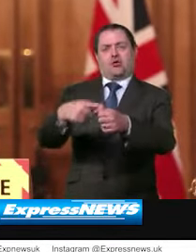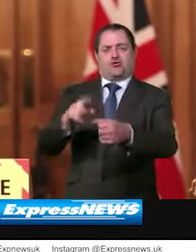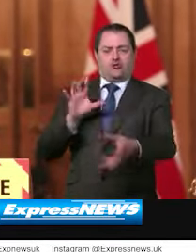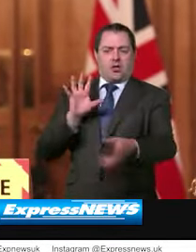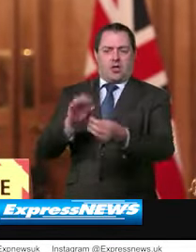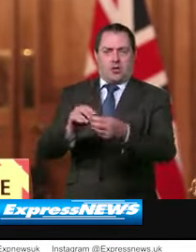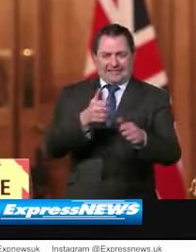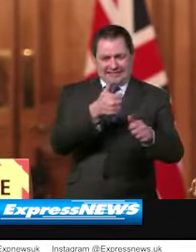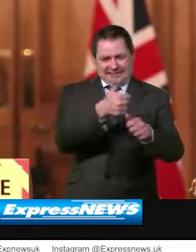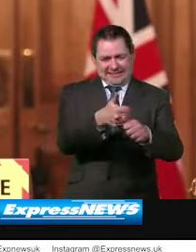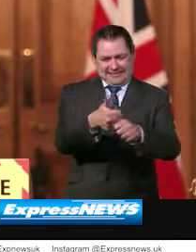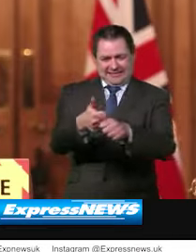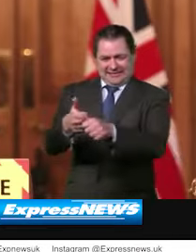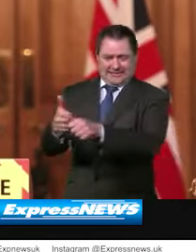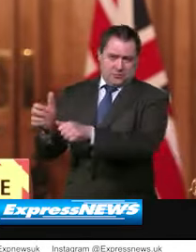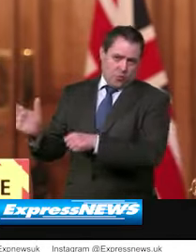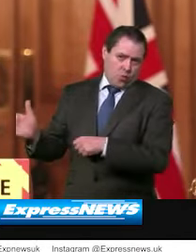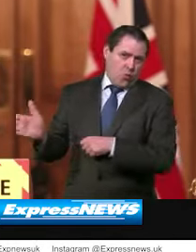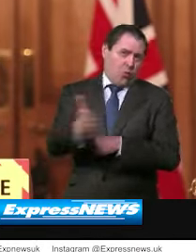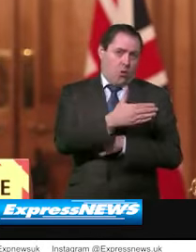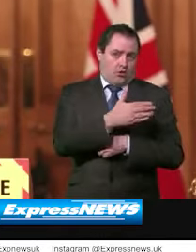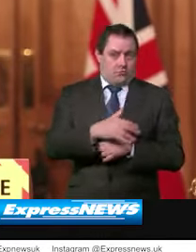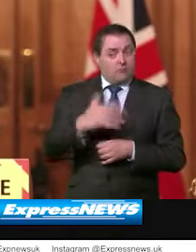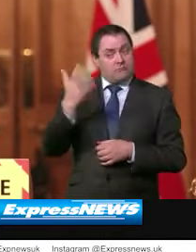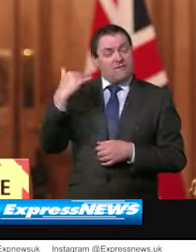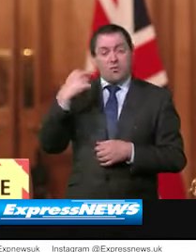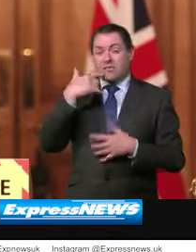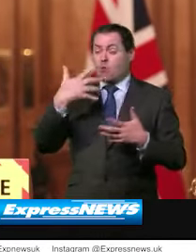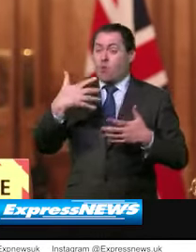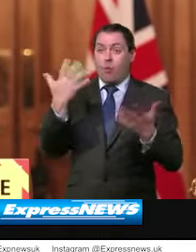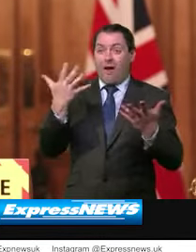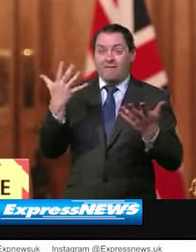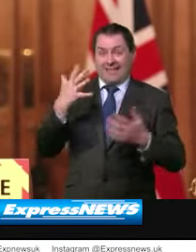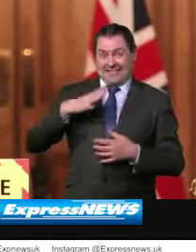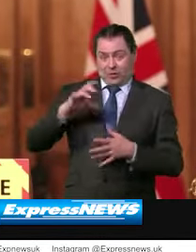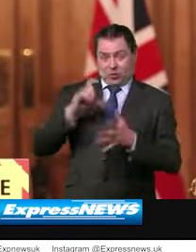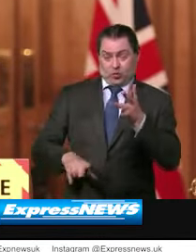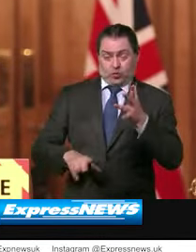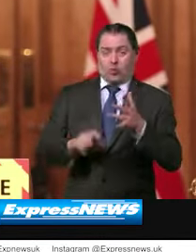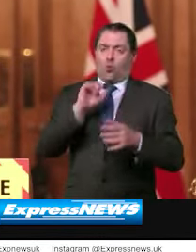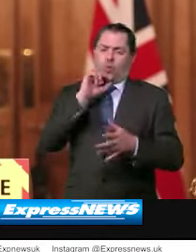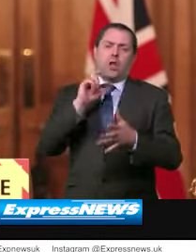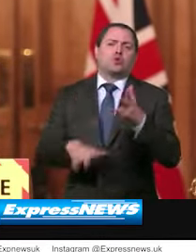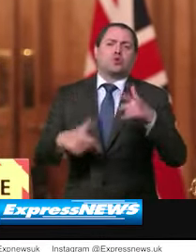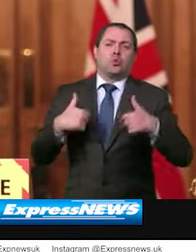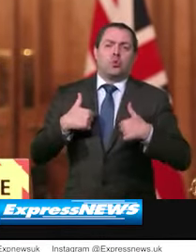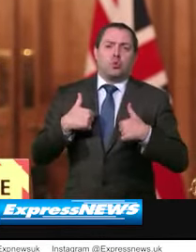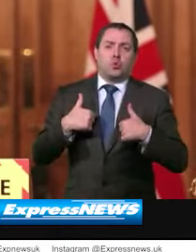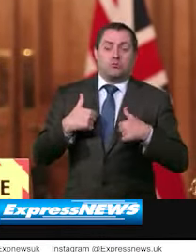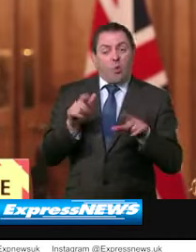dije lo que era necesario y eso significa por el tiempo que sea necesario